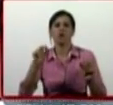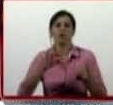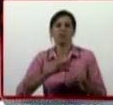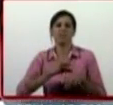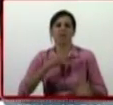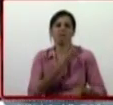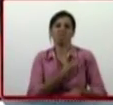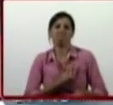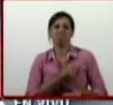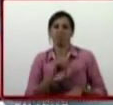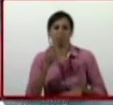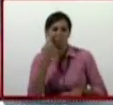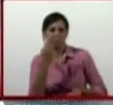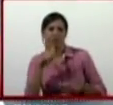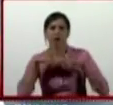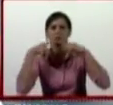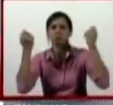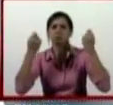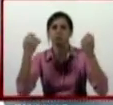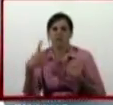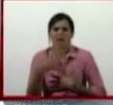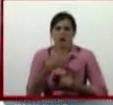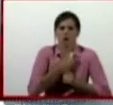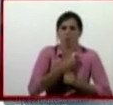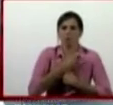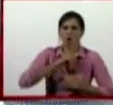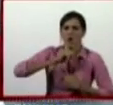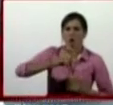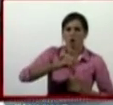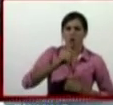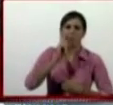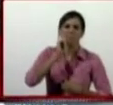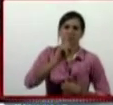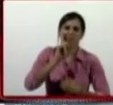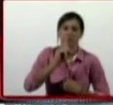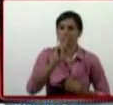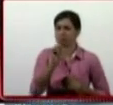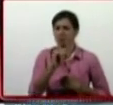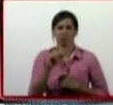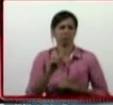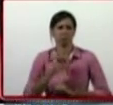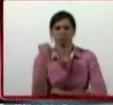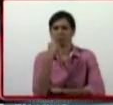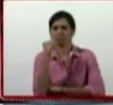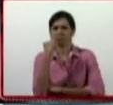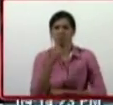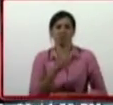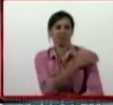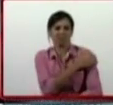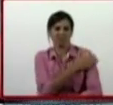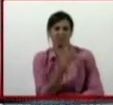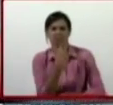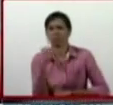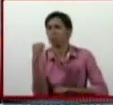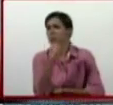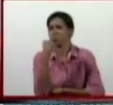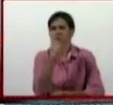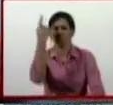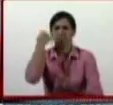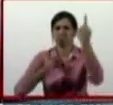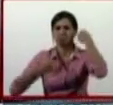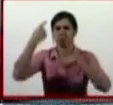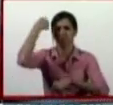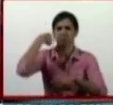las campañas de egoísmo, de odio, de mentira de la derecha fascista, que no se dejan infectar